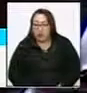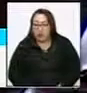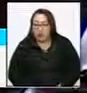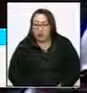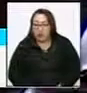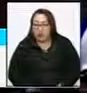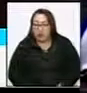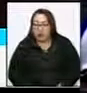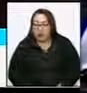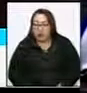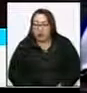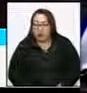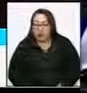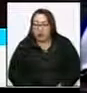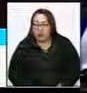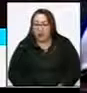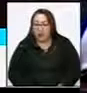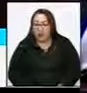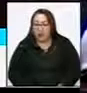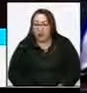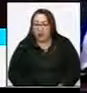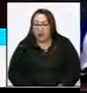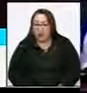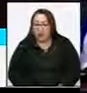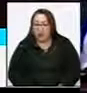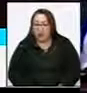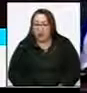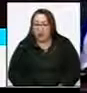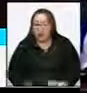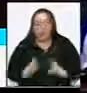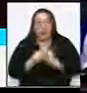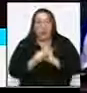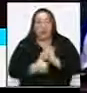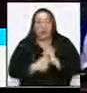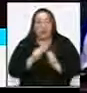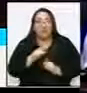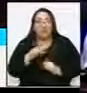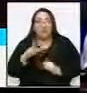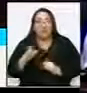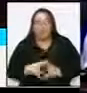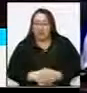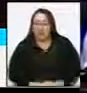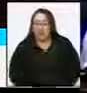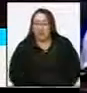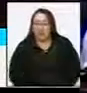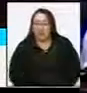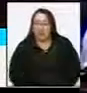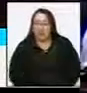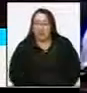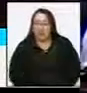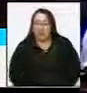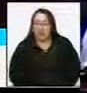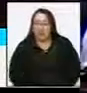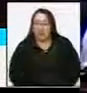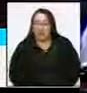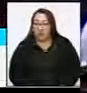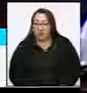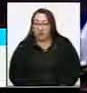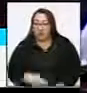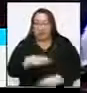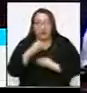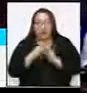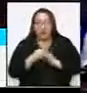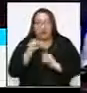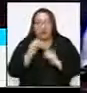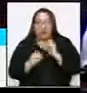opinión respecto a la materia en consulta, que es el artículo 133 del proyecto de reforma constitucional